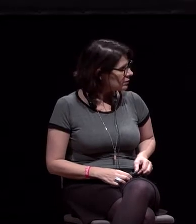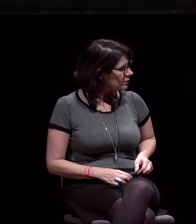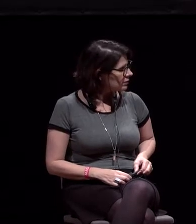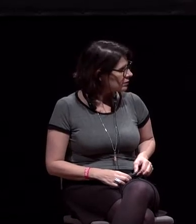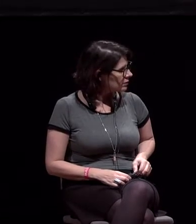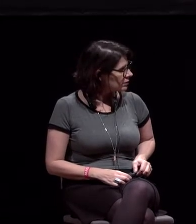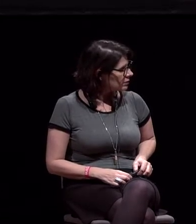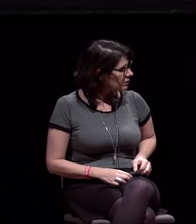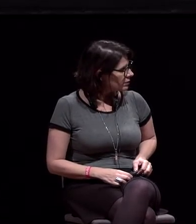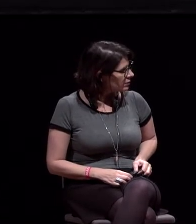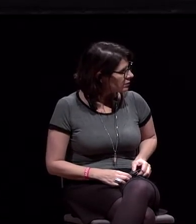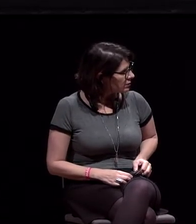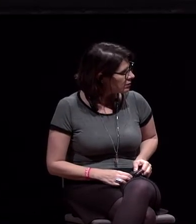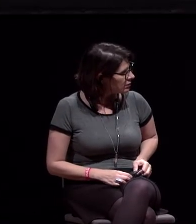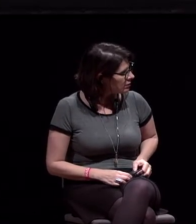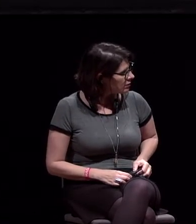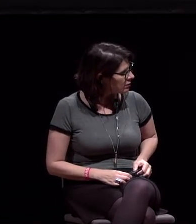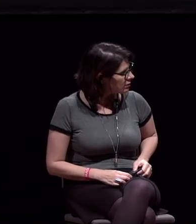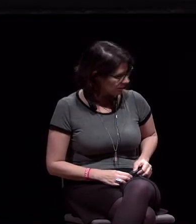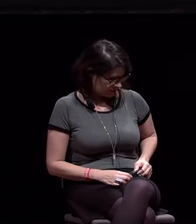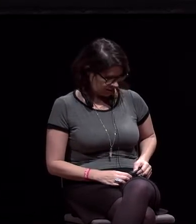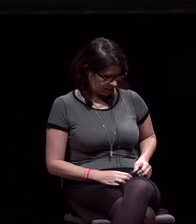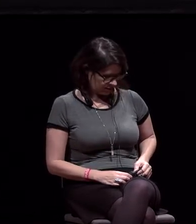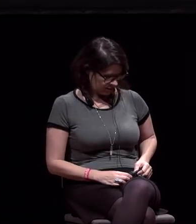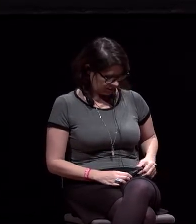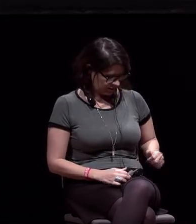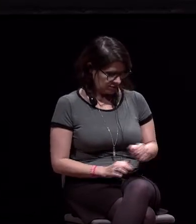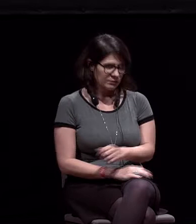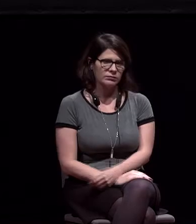Sorry, perdón. Es una pregunta que